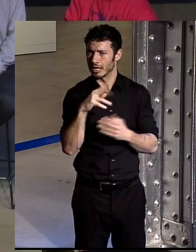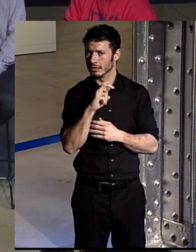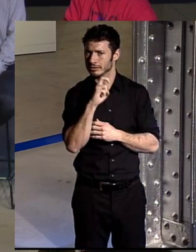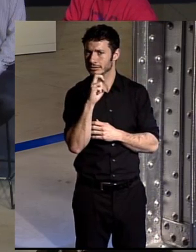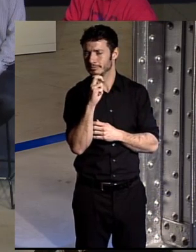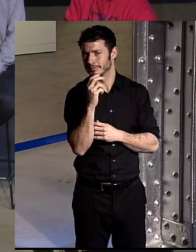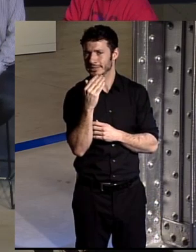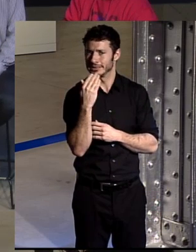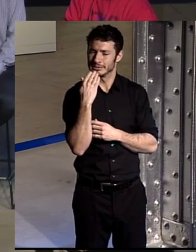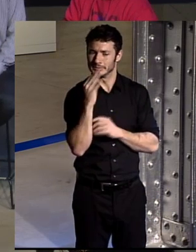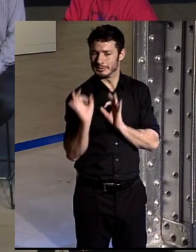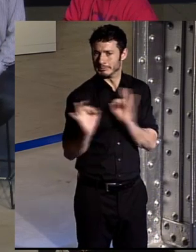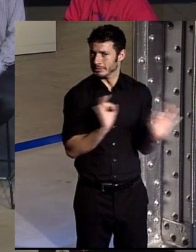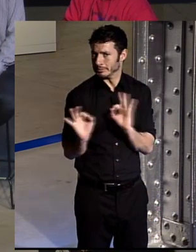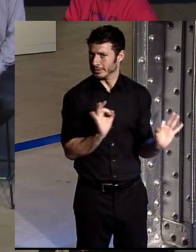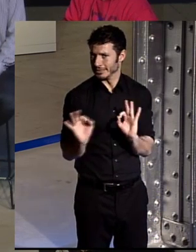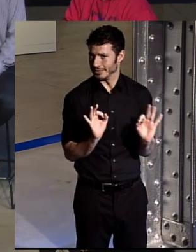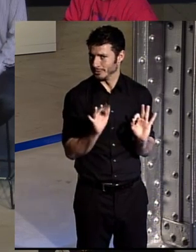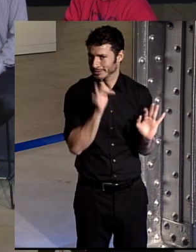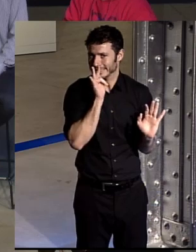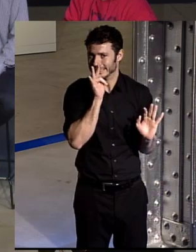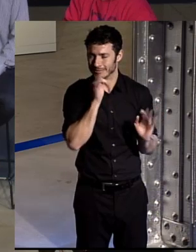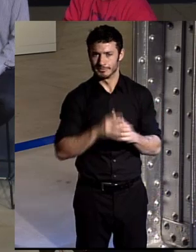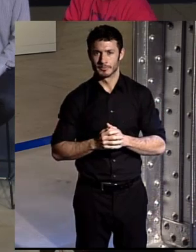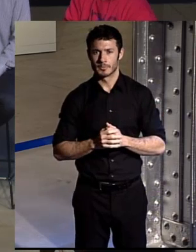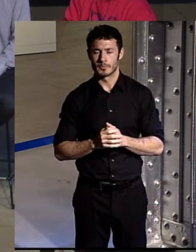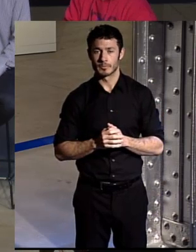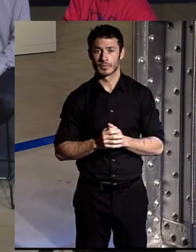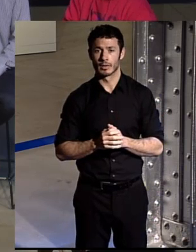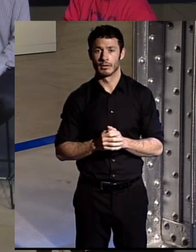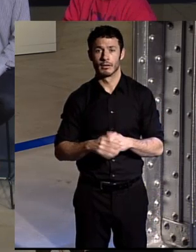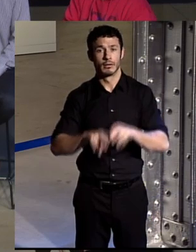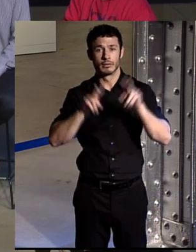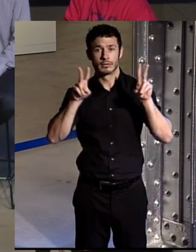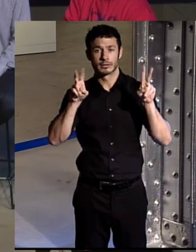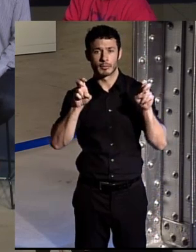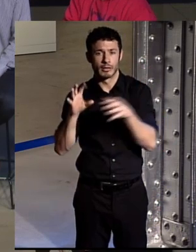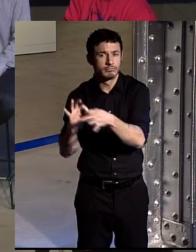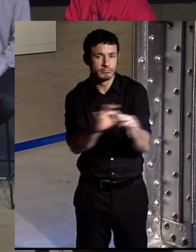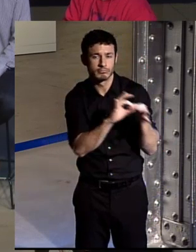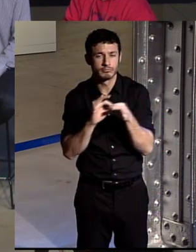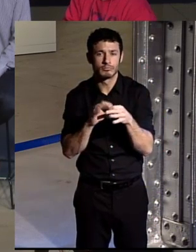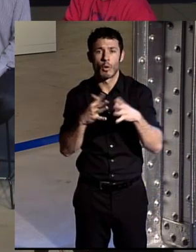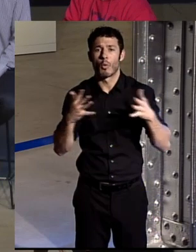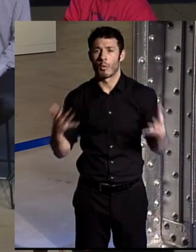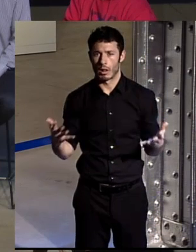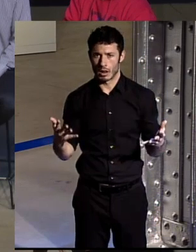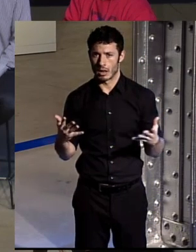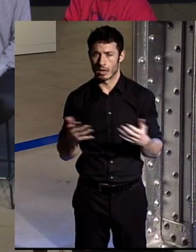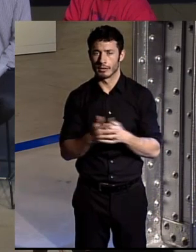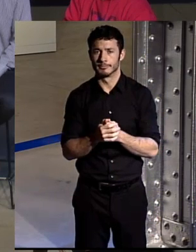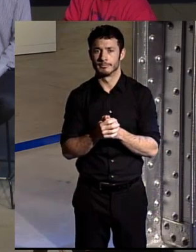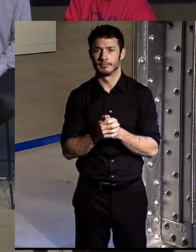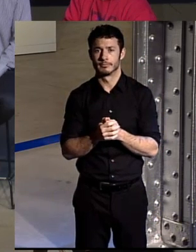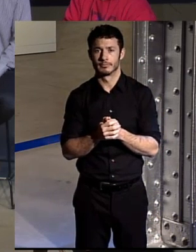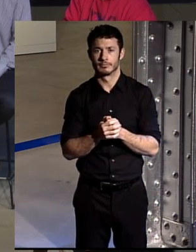el horno, digamos, para que vayan saliendo. Y el tema, digamos, que los une a todos es